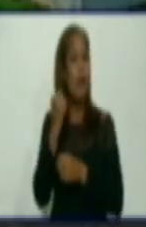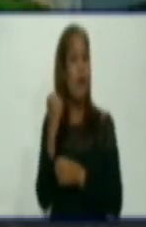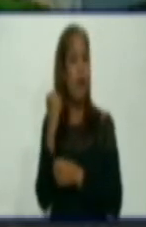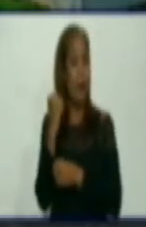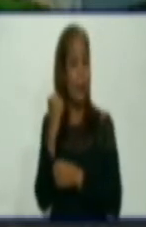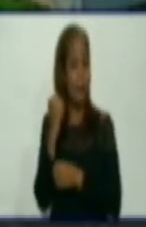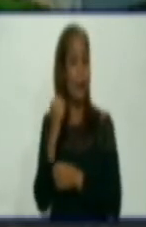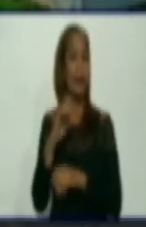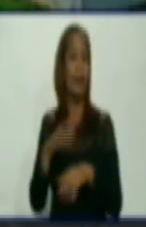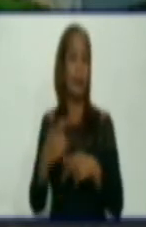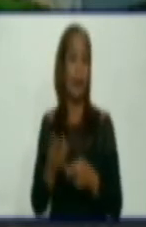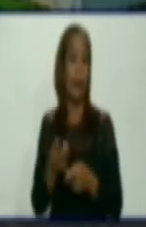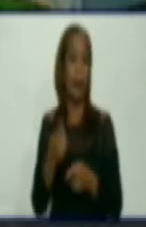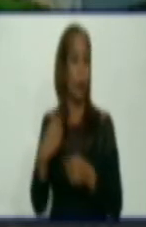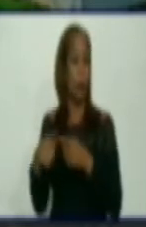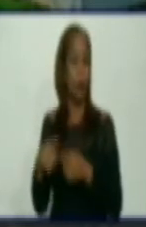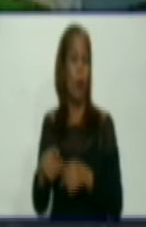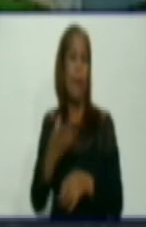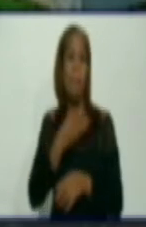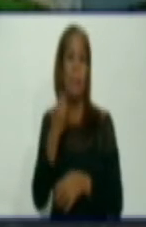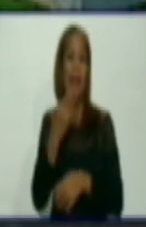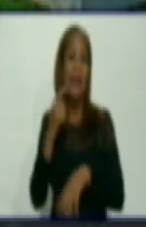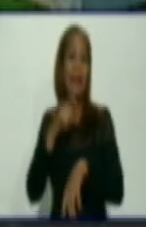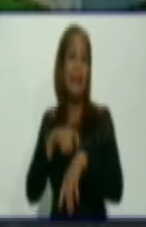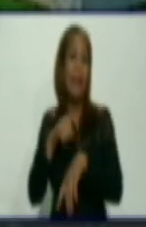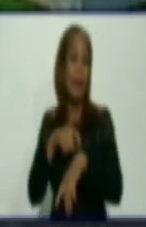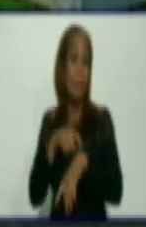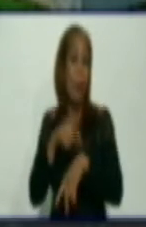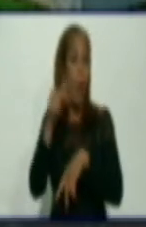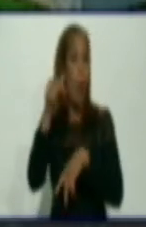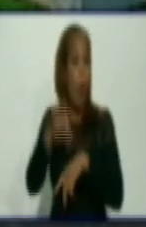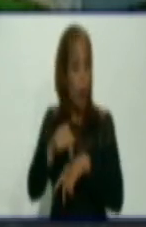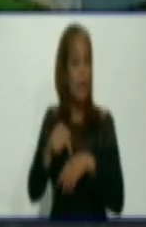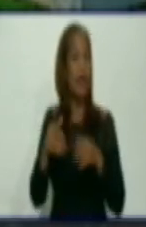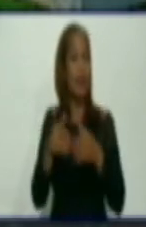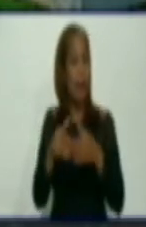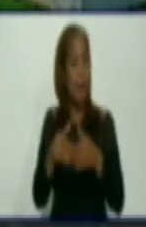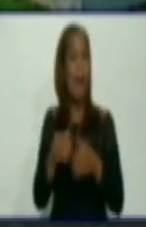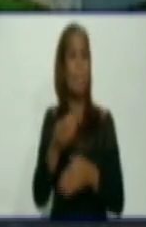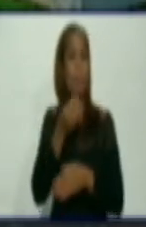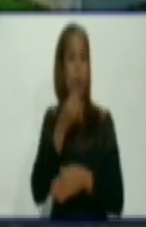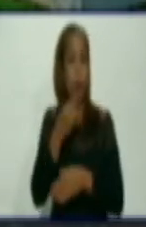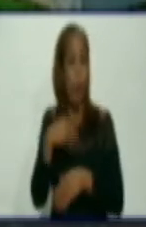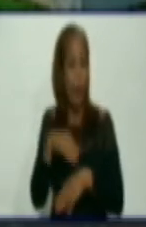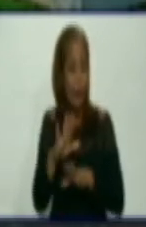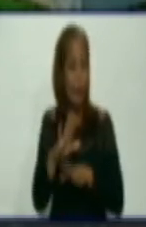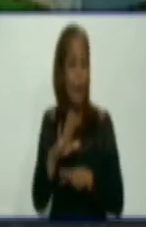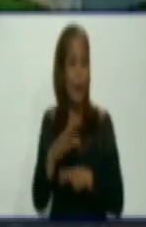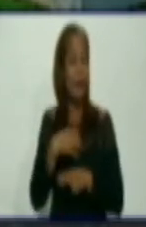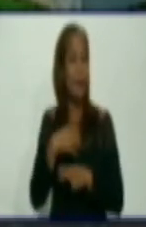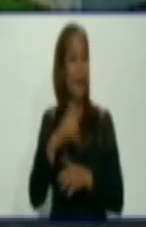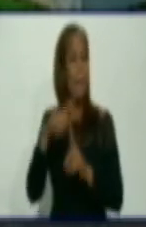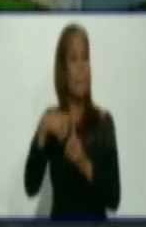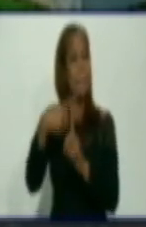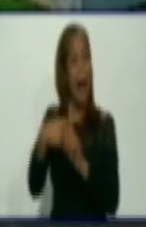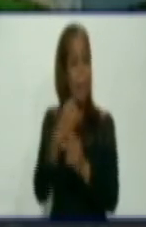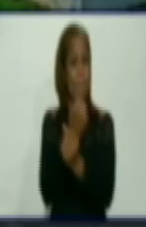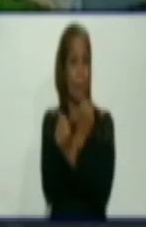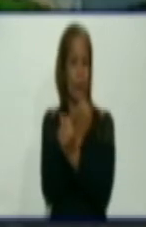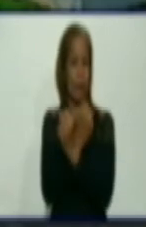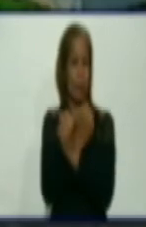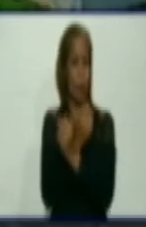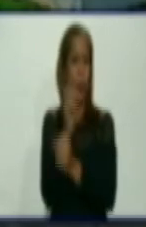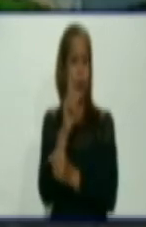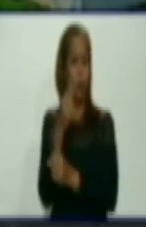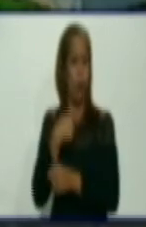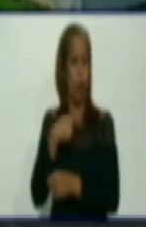Wuhan. Perder tiempo hoy en Granma puede poner en riesgo la vida de las personas. No ir hoy al médico